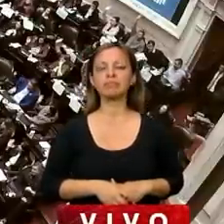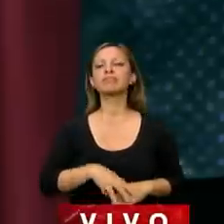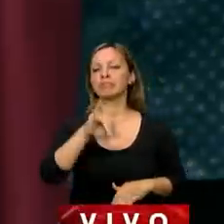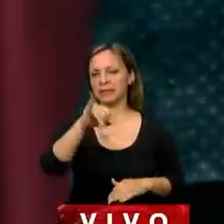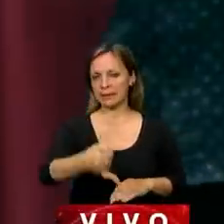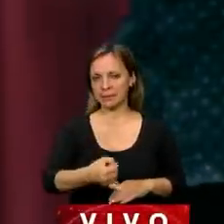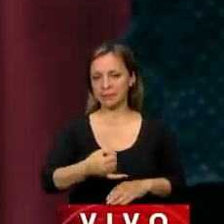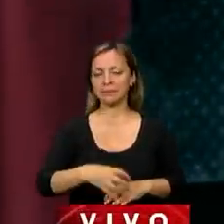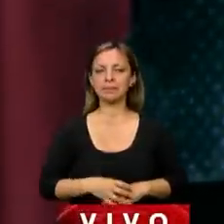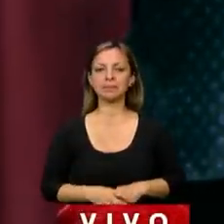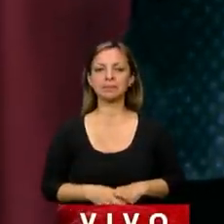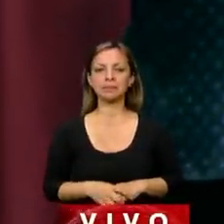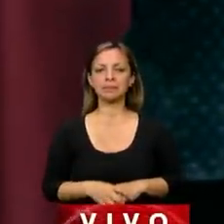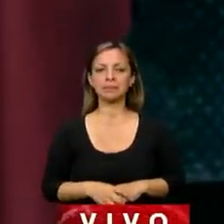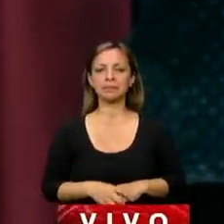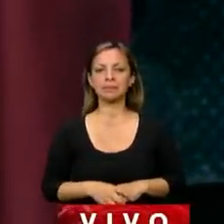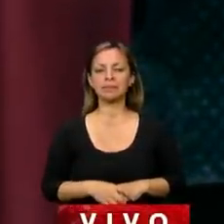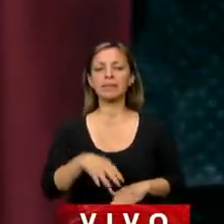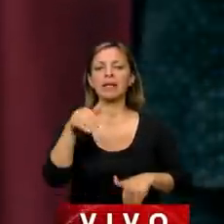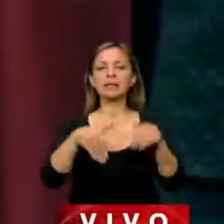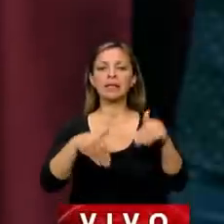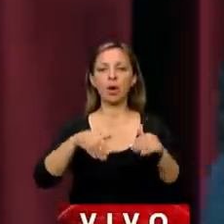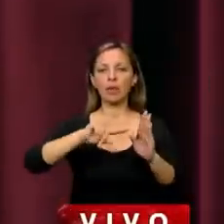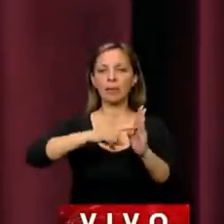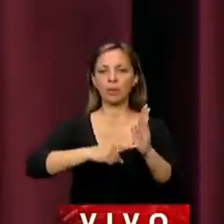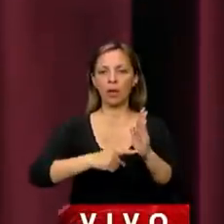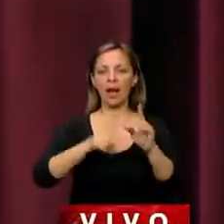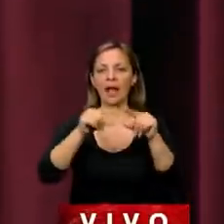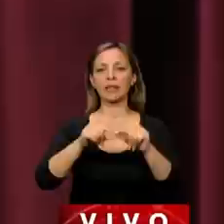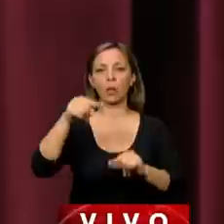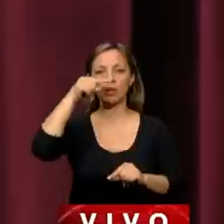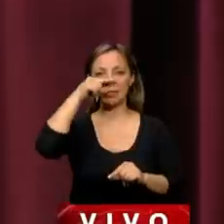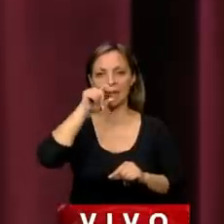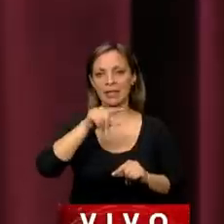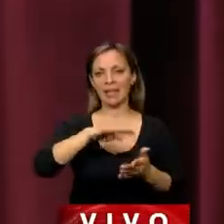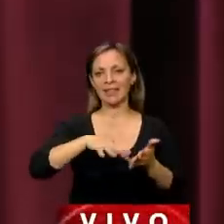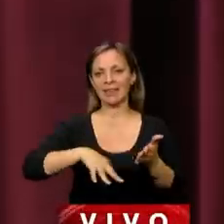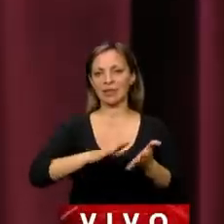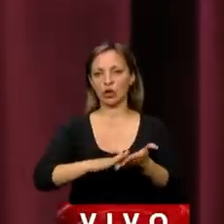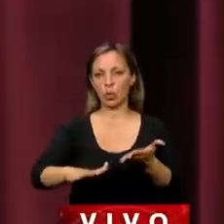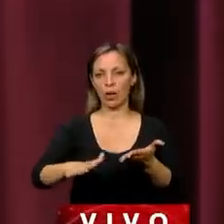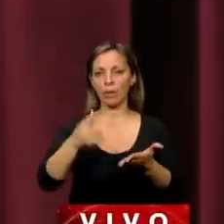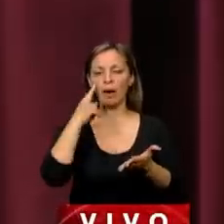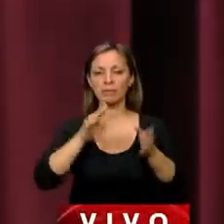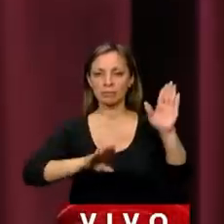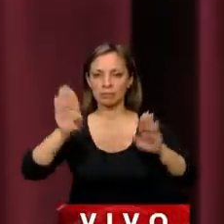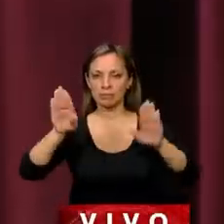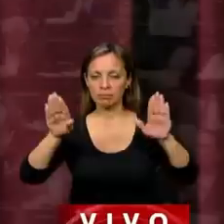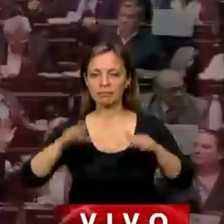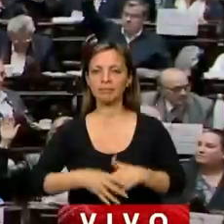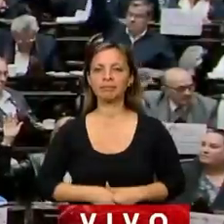Resulta afirmativo. Se vota en particular el artículo 7 del nuevo texto. Sírvanse marcar su